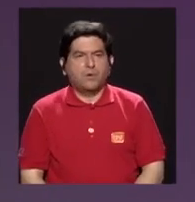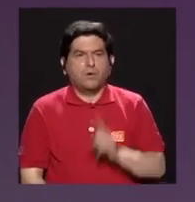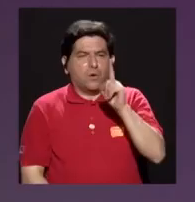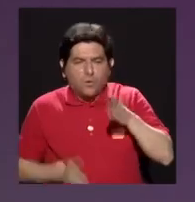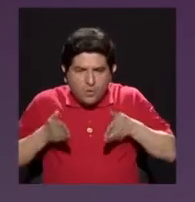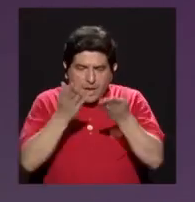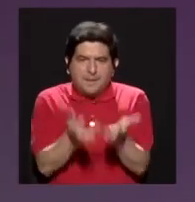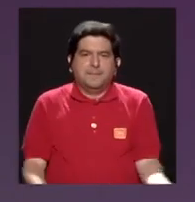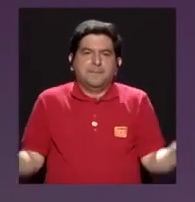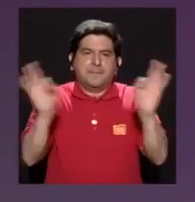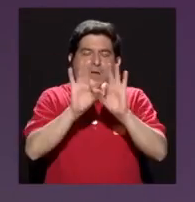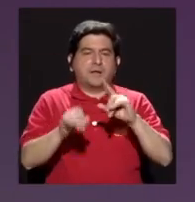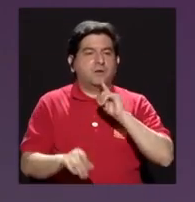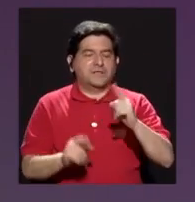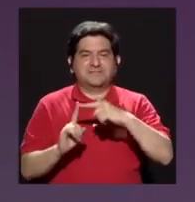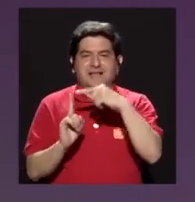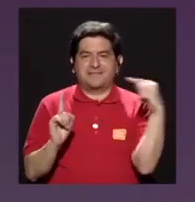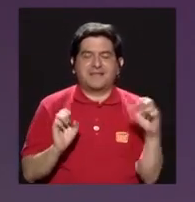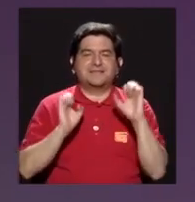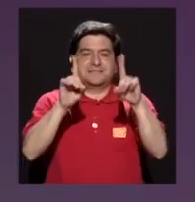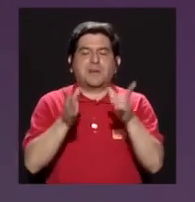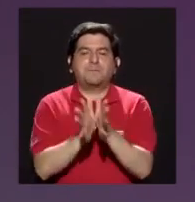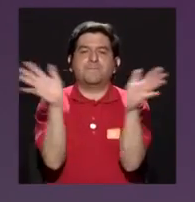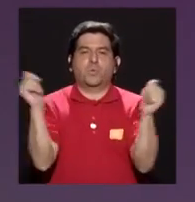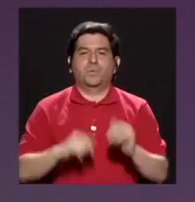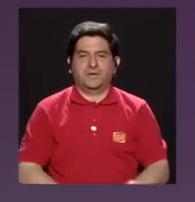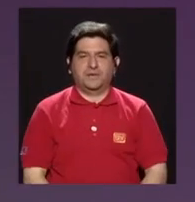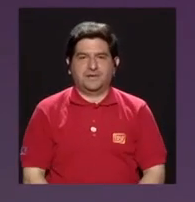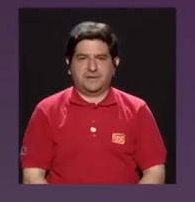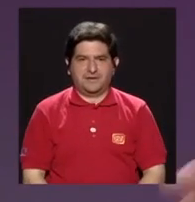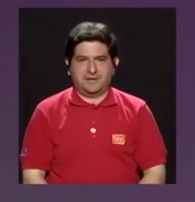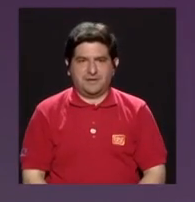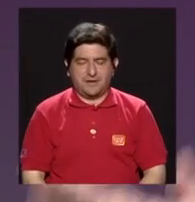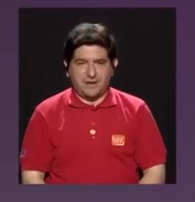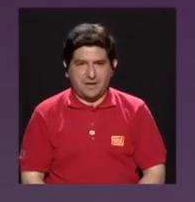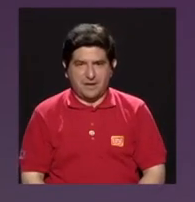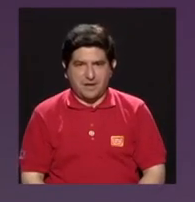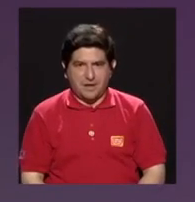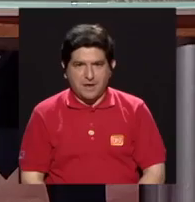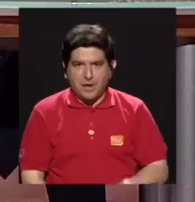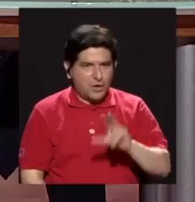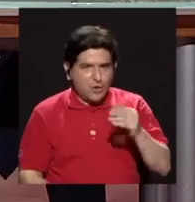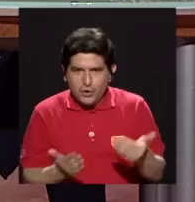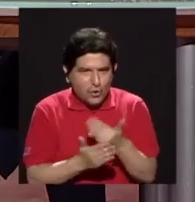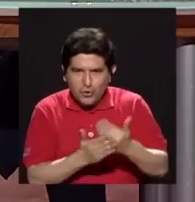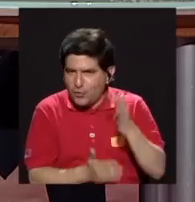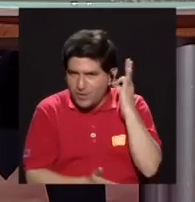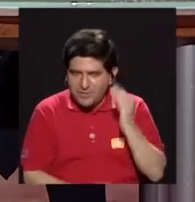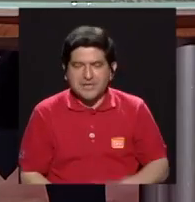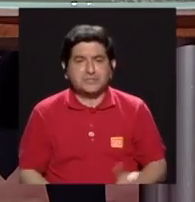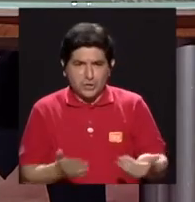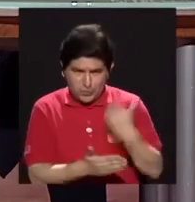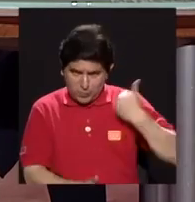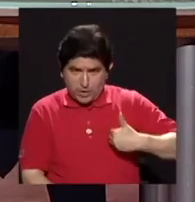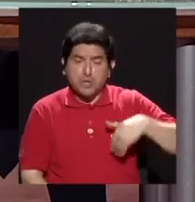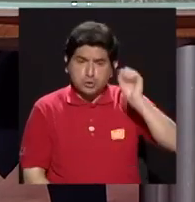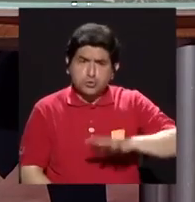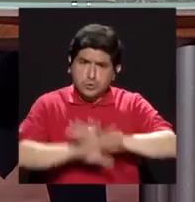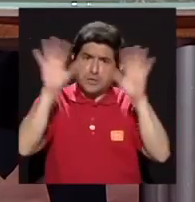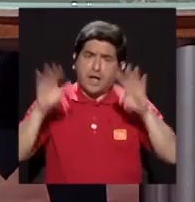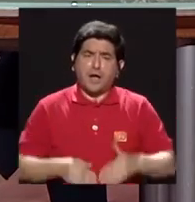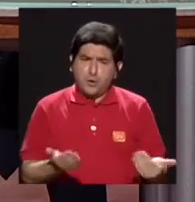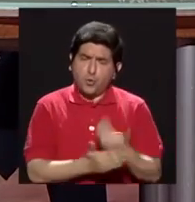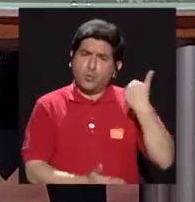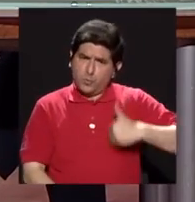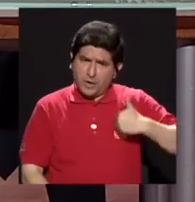importante y por eso lo hablaba desde la educación pública tengo nuevos feminidades nos vienen nuevos cultura creo que claro son las nuevas masculinidades porque